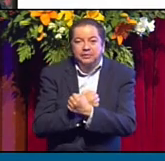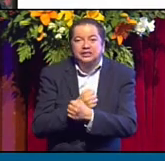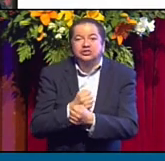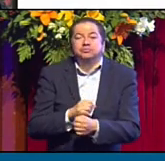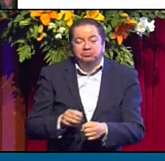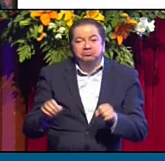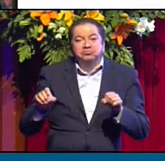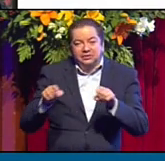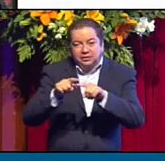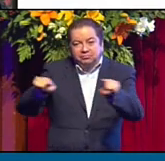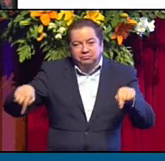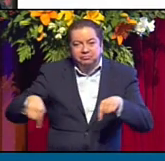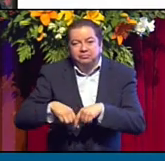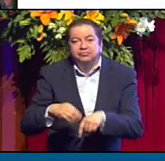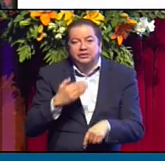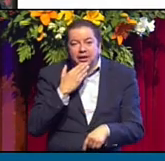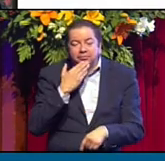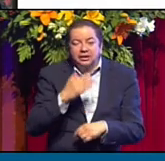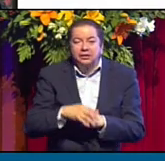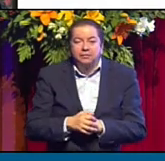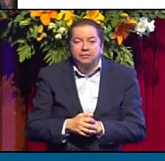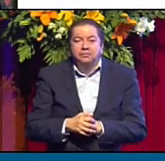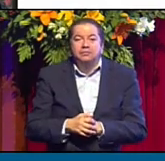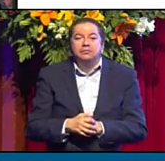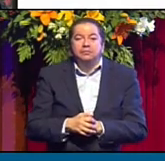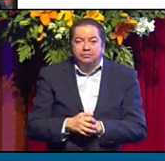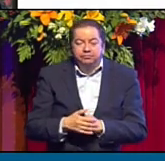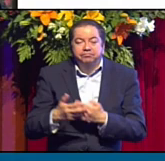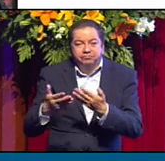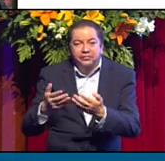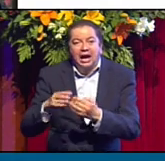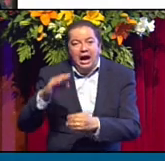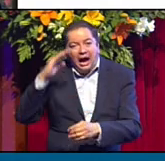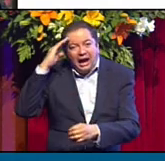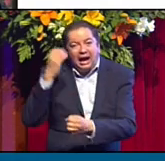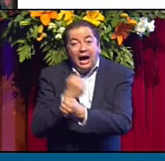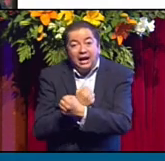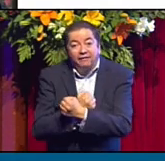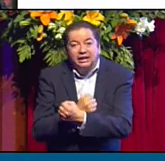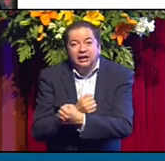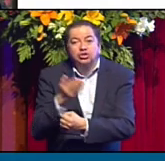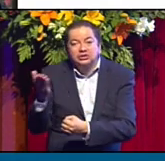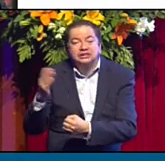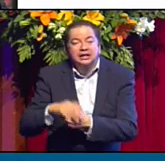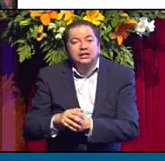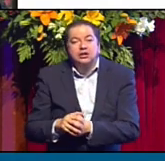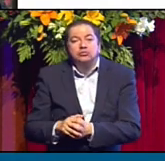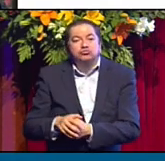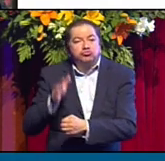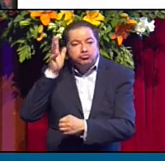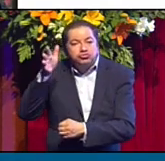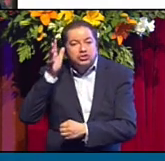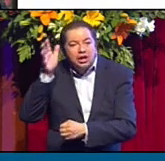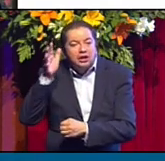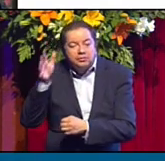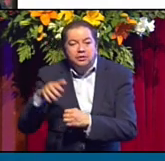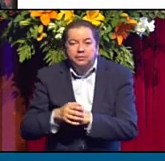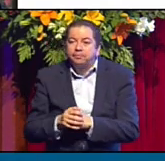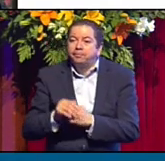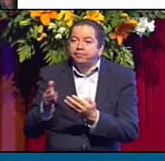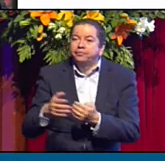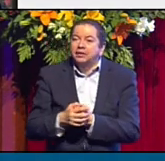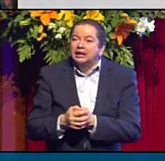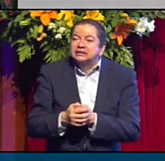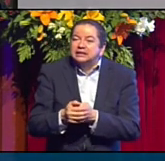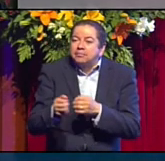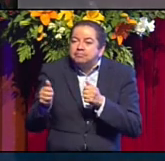A Carabineros. A Carabineros le hicimos esta charla. Porque sentimos efectivamente que la institución ha mejorado, la institución está